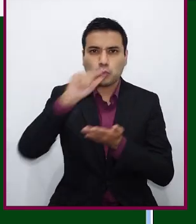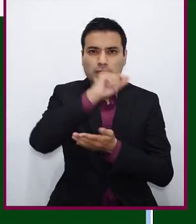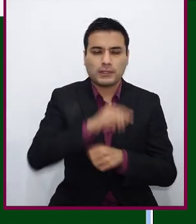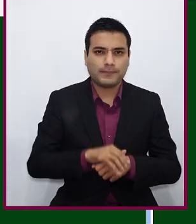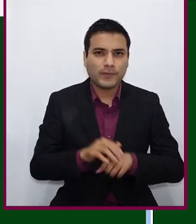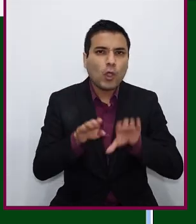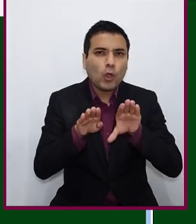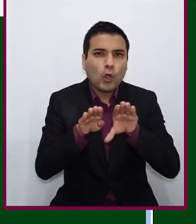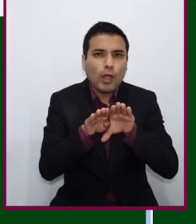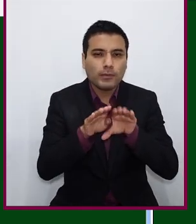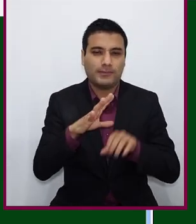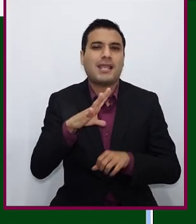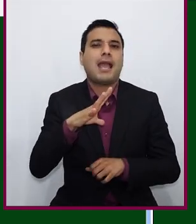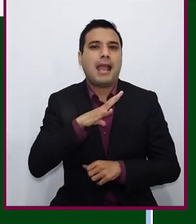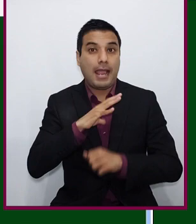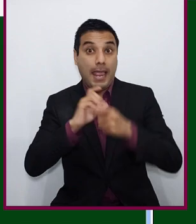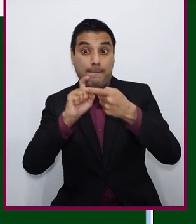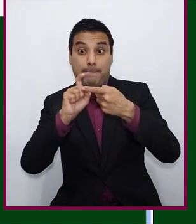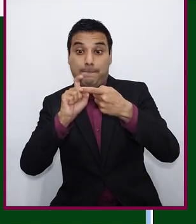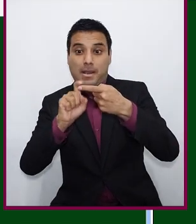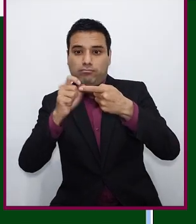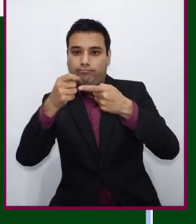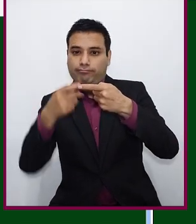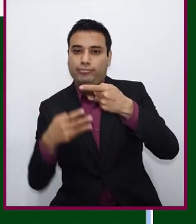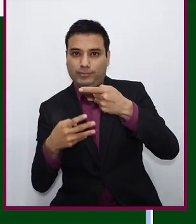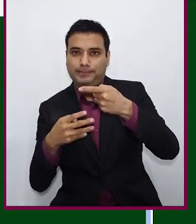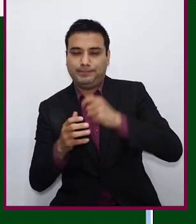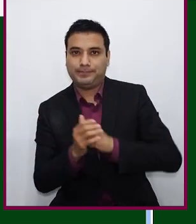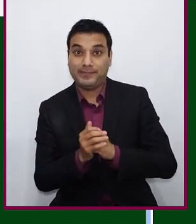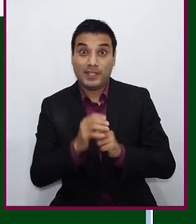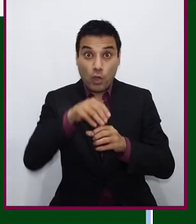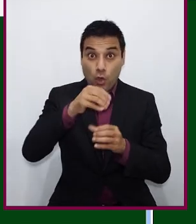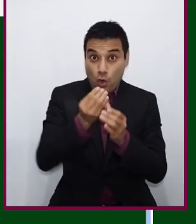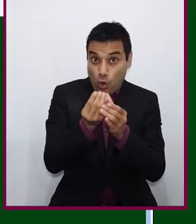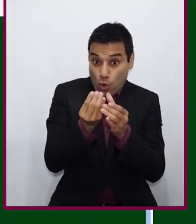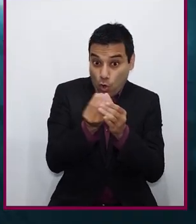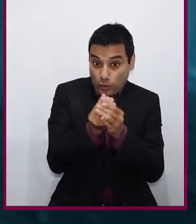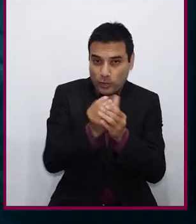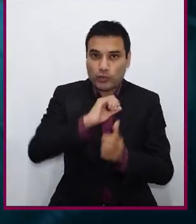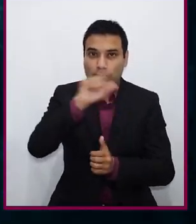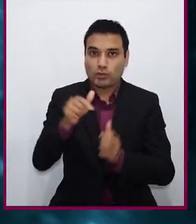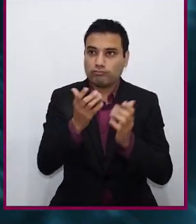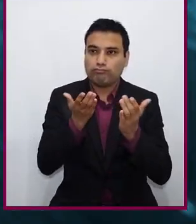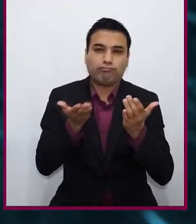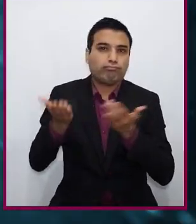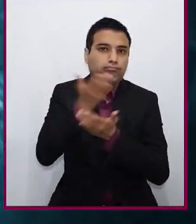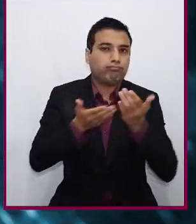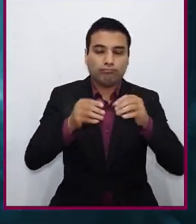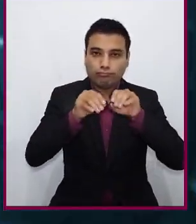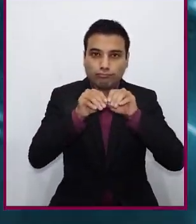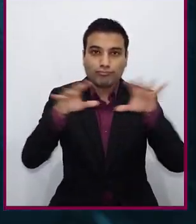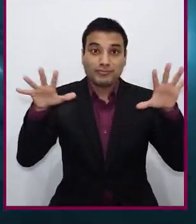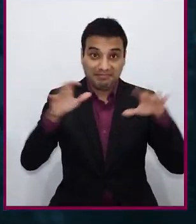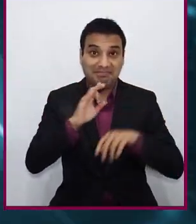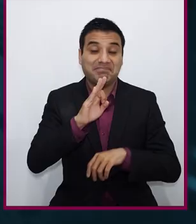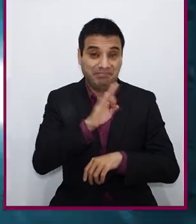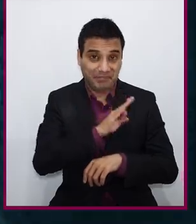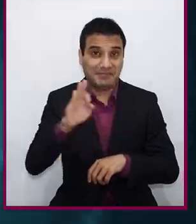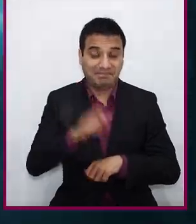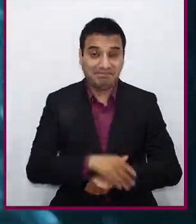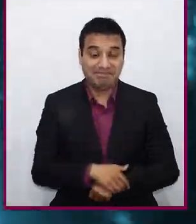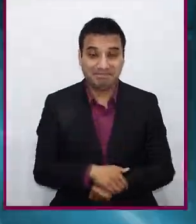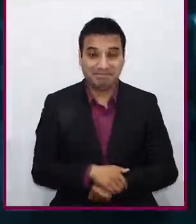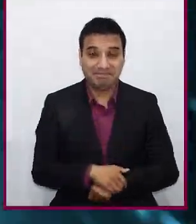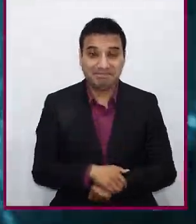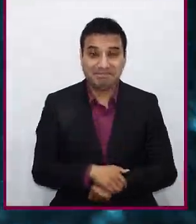su código se enviara a su línea de tiempo en el sitio de redes sociales que seleccionen también pueden usar la url para